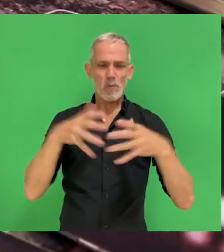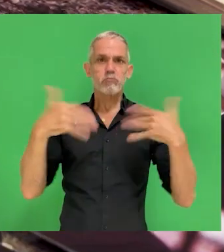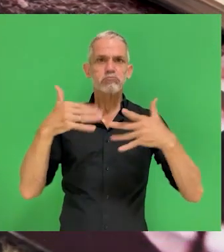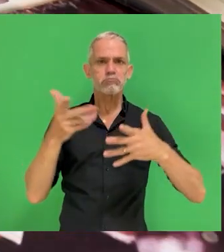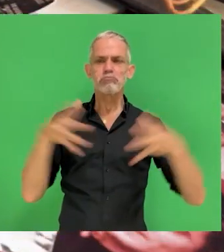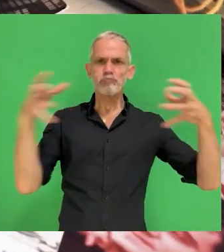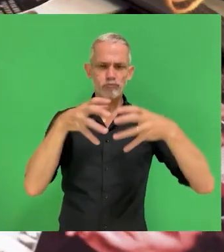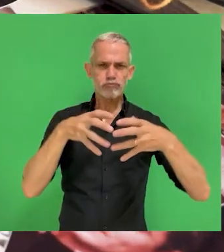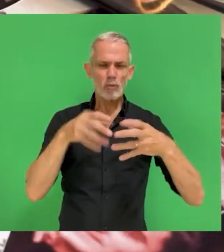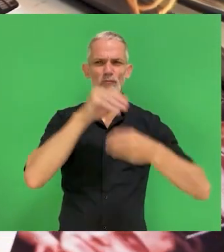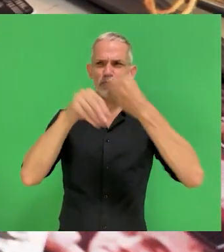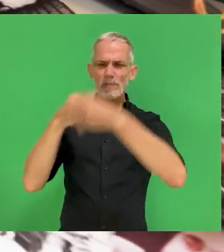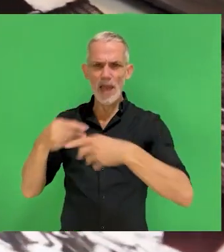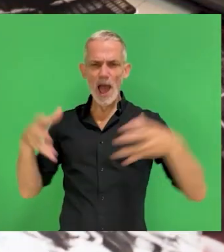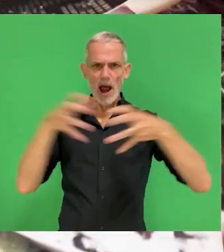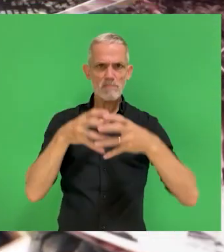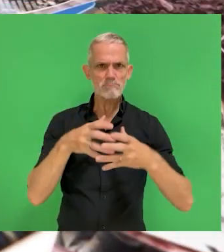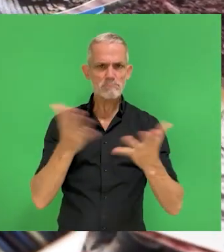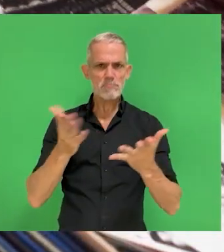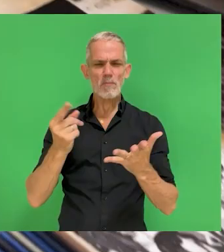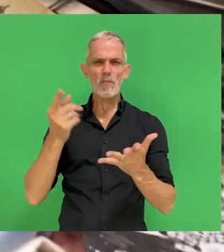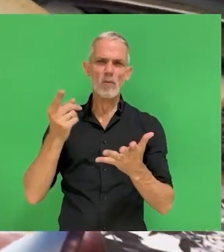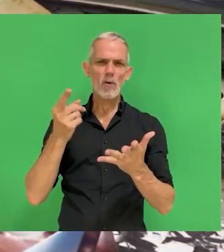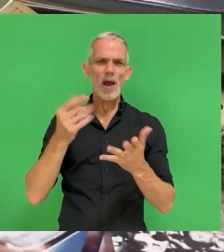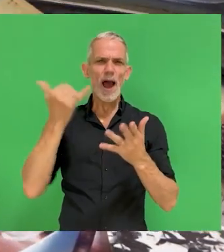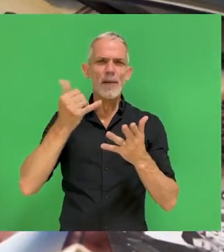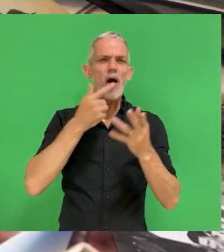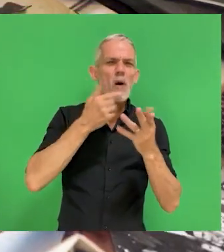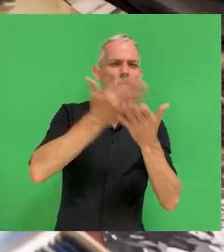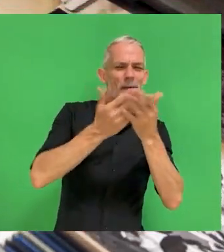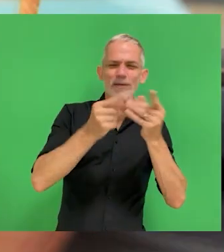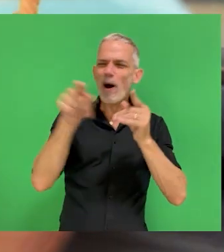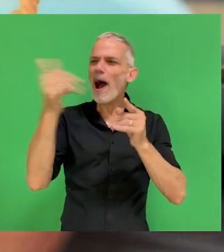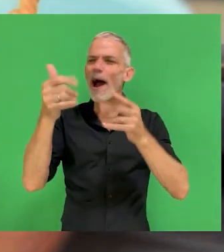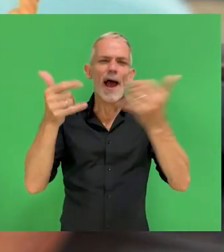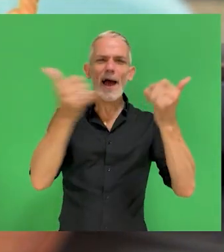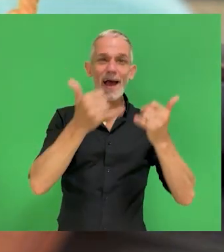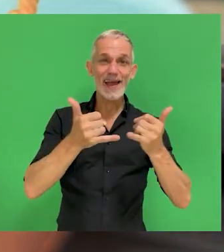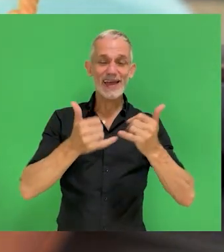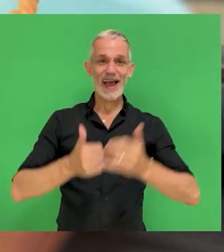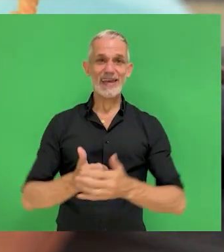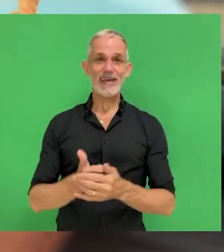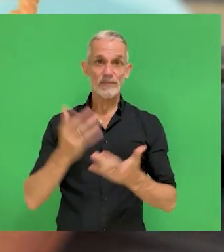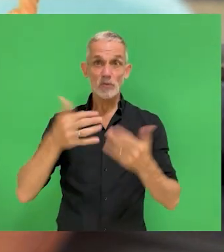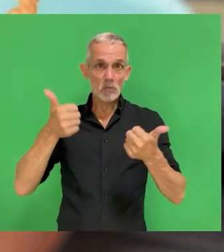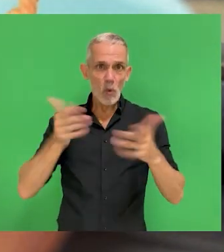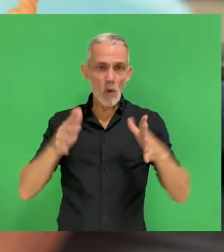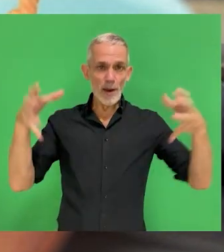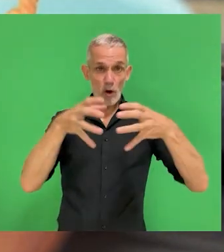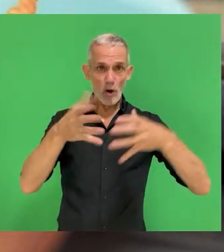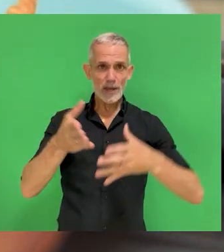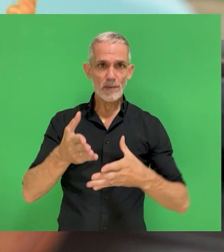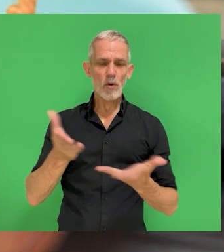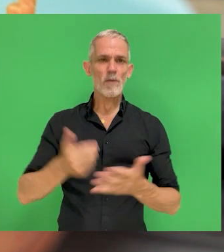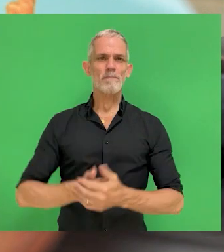De que todos teníamos el documentito, esto, lo otro. Y estuvo bueno eso. O